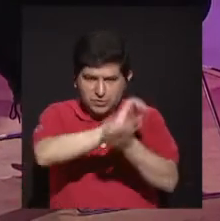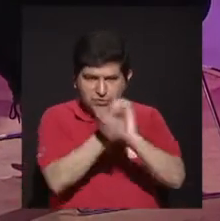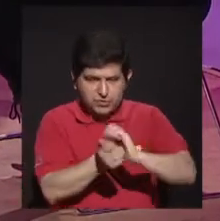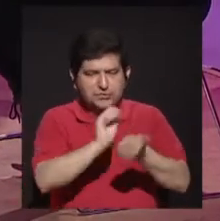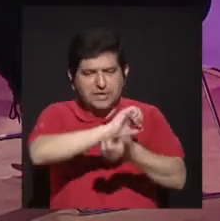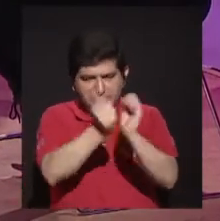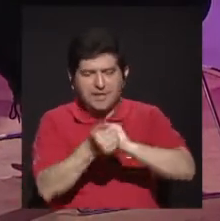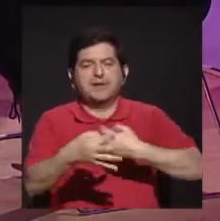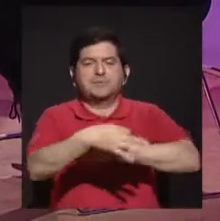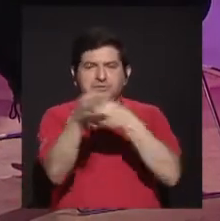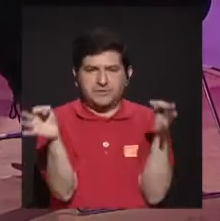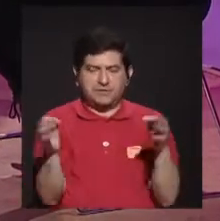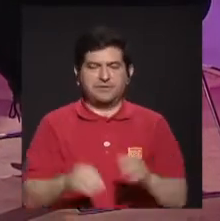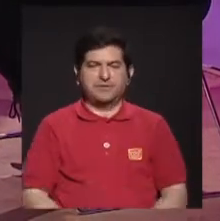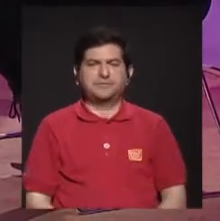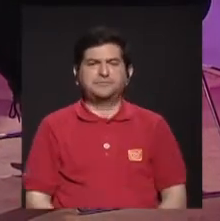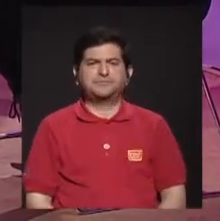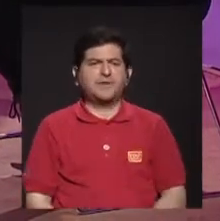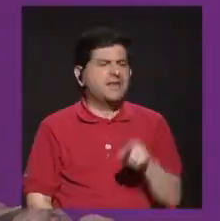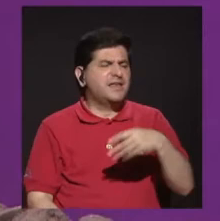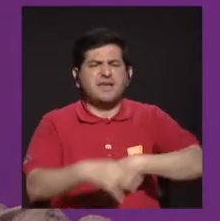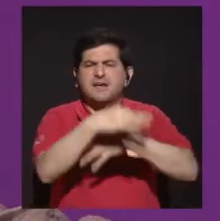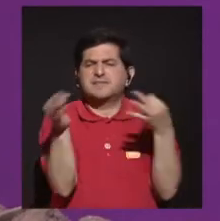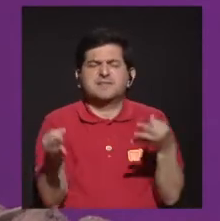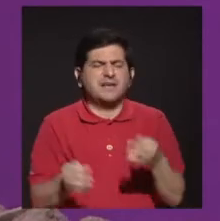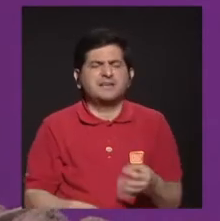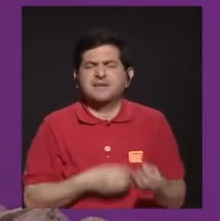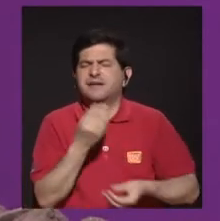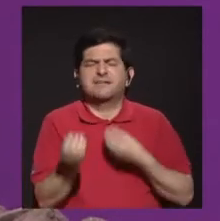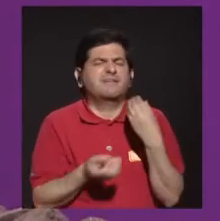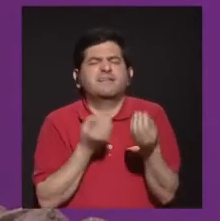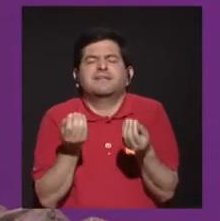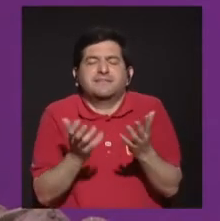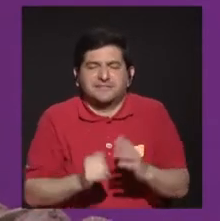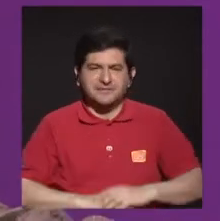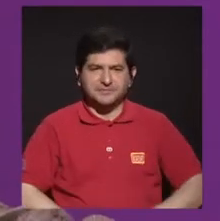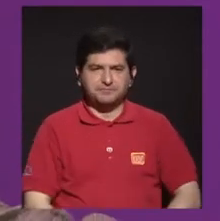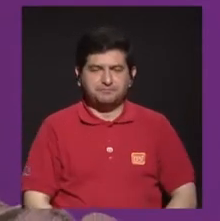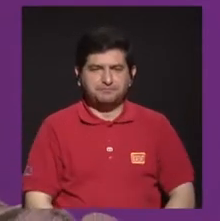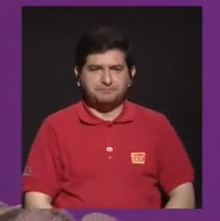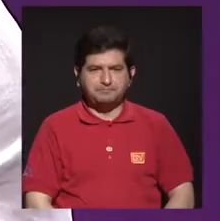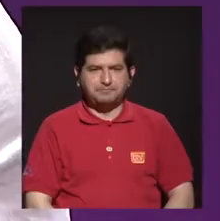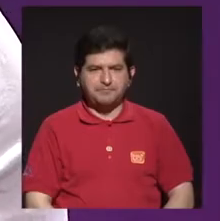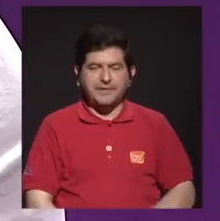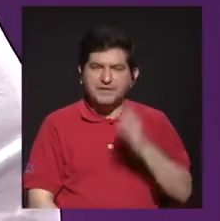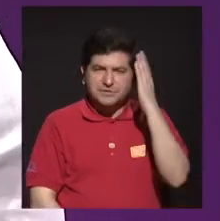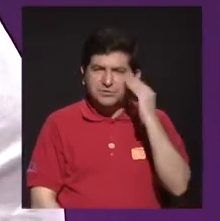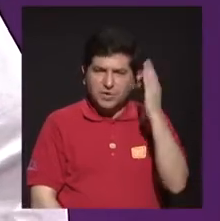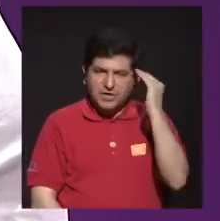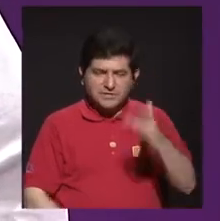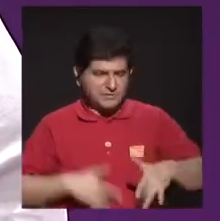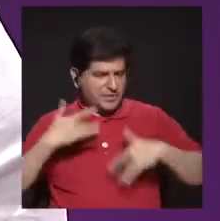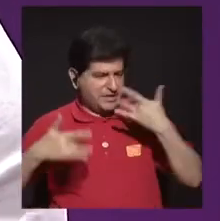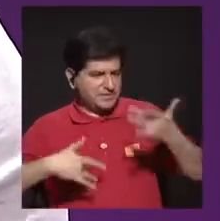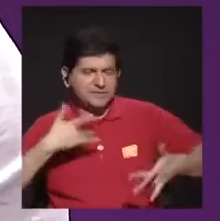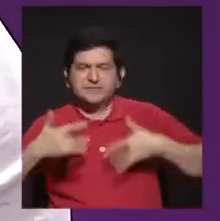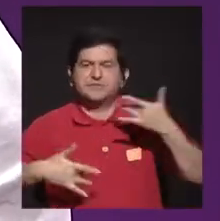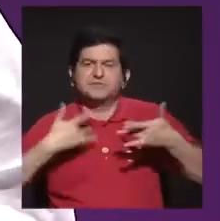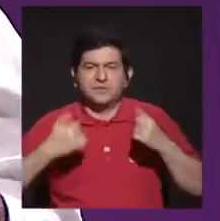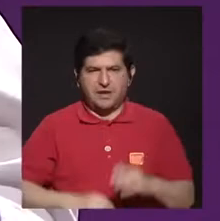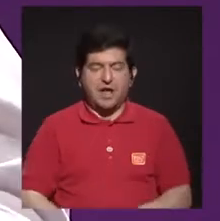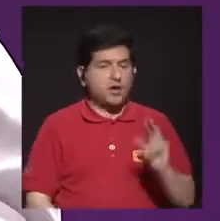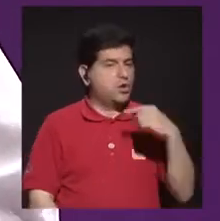el taller. ¿Y en qué consisten estos talleres? ¿Qué es lo que realizan? Sí, es más, son experiencias sensoriales, es decir,